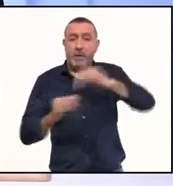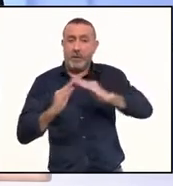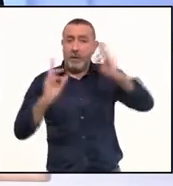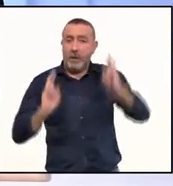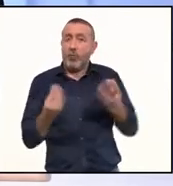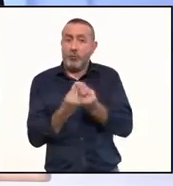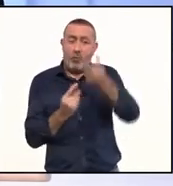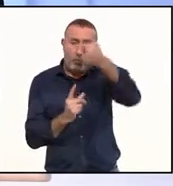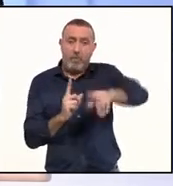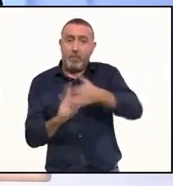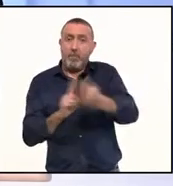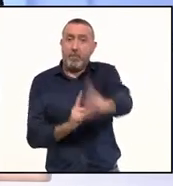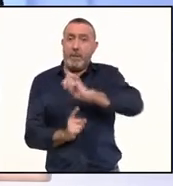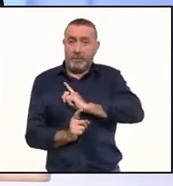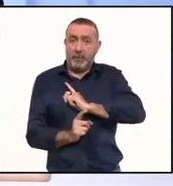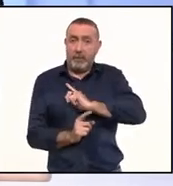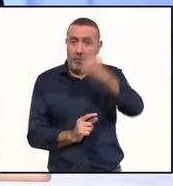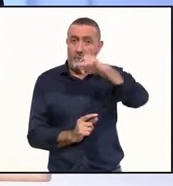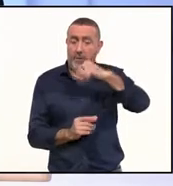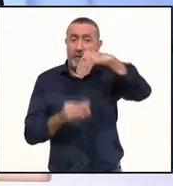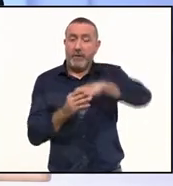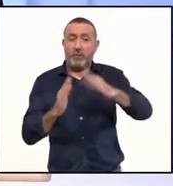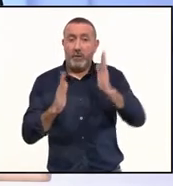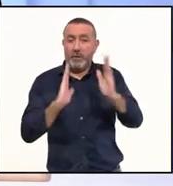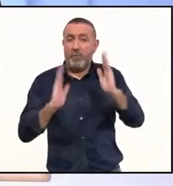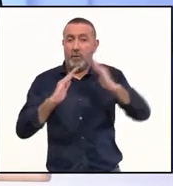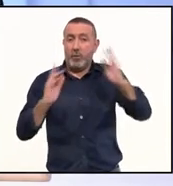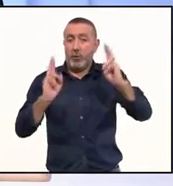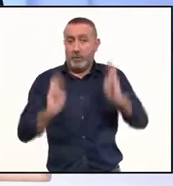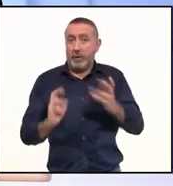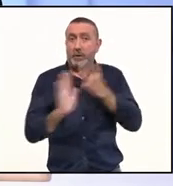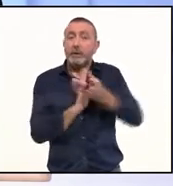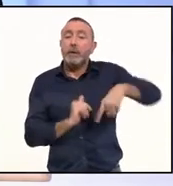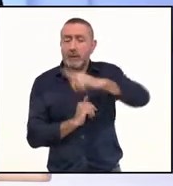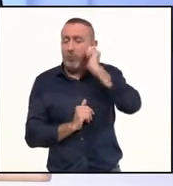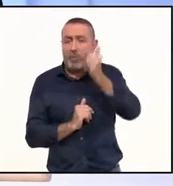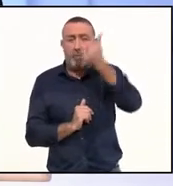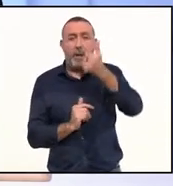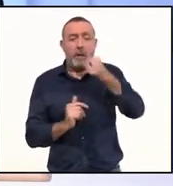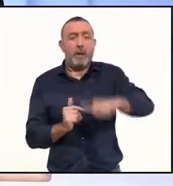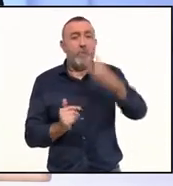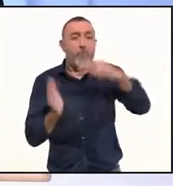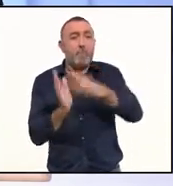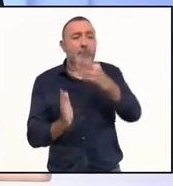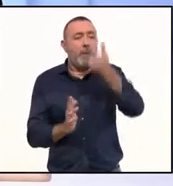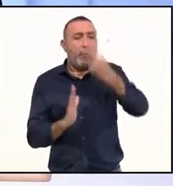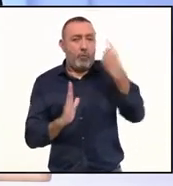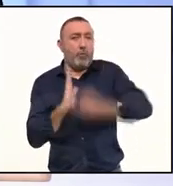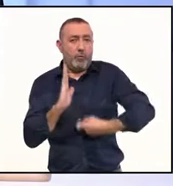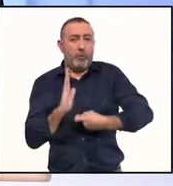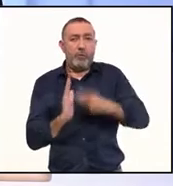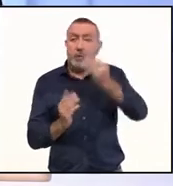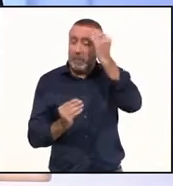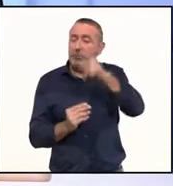sus maltratadores durante el confinamiento para ella aseguró que ha sido especialmente duro este año y eso creo que es